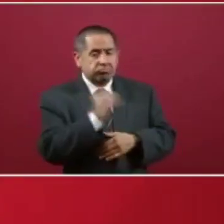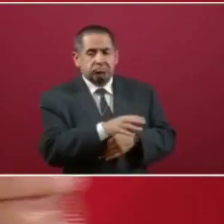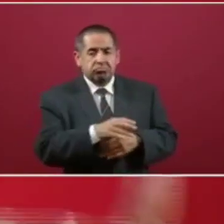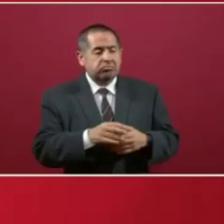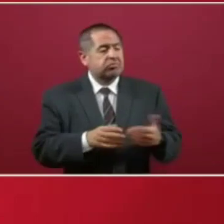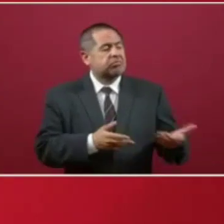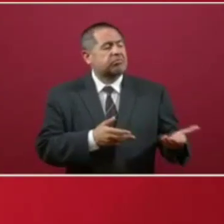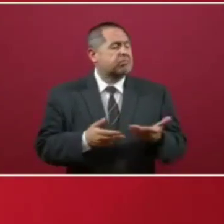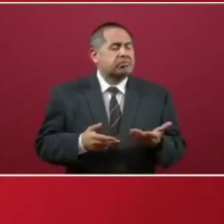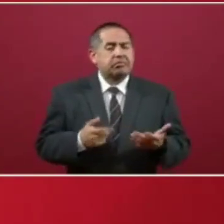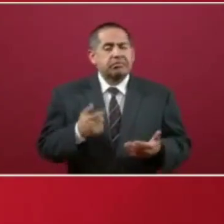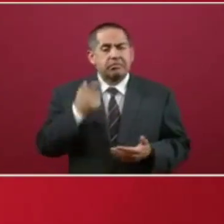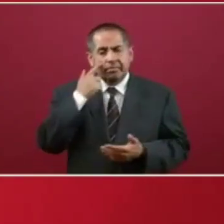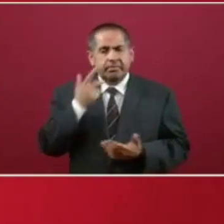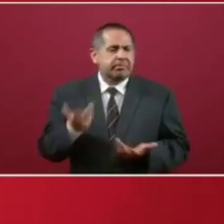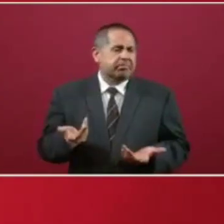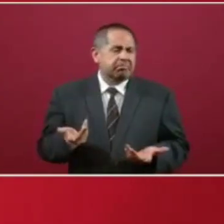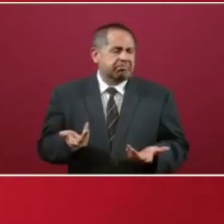para